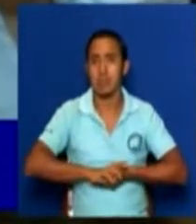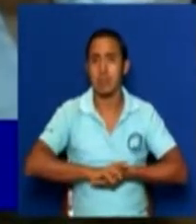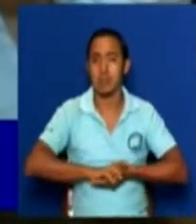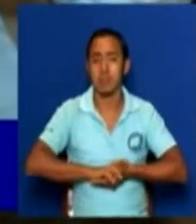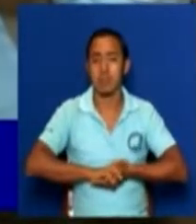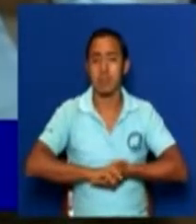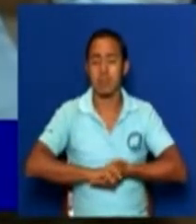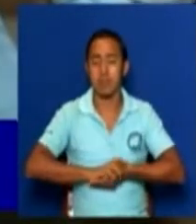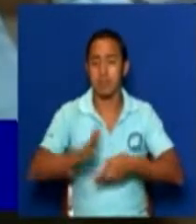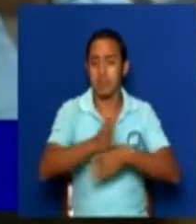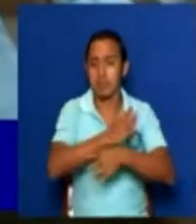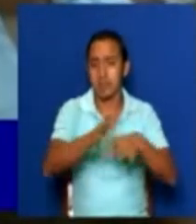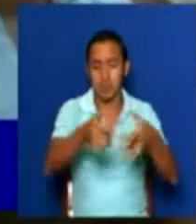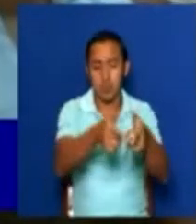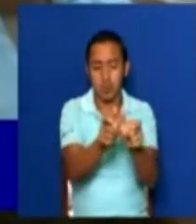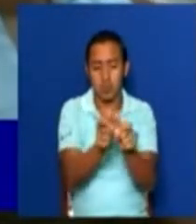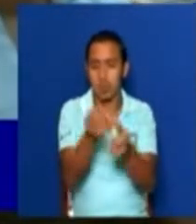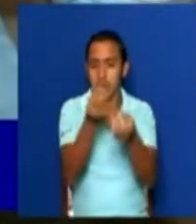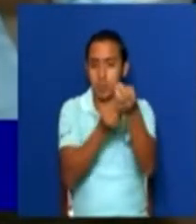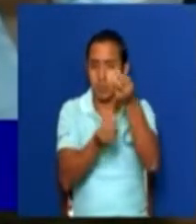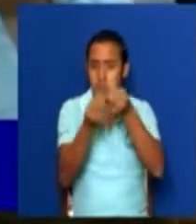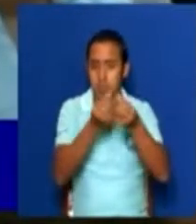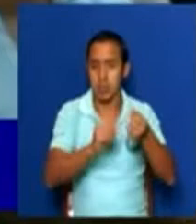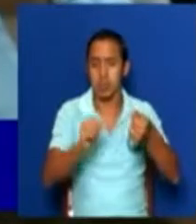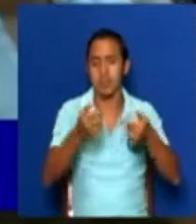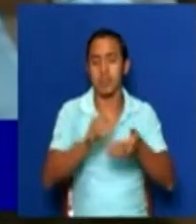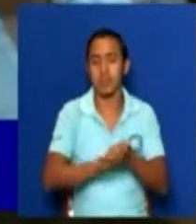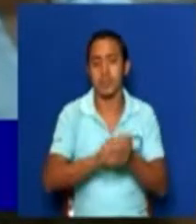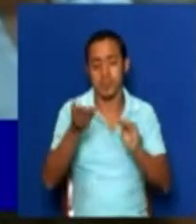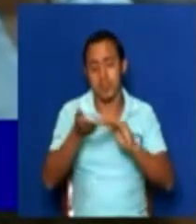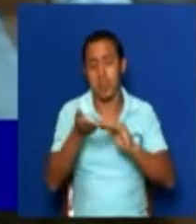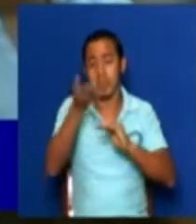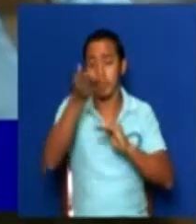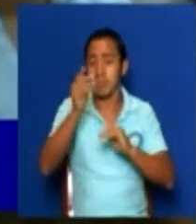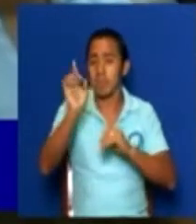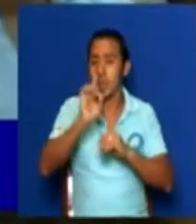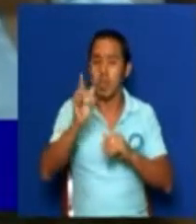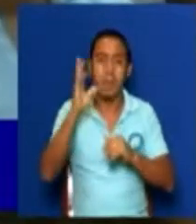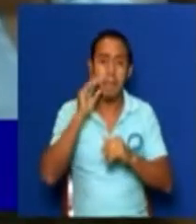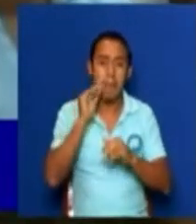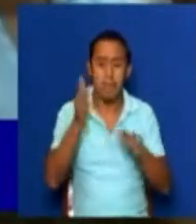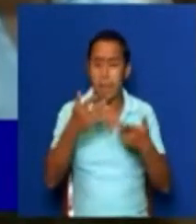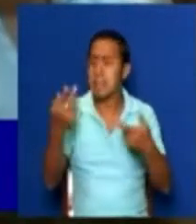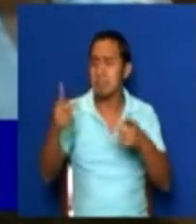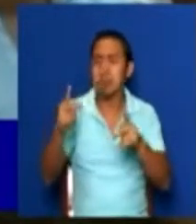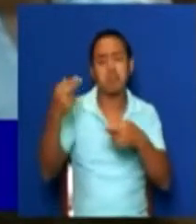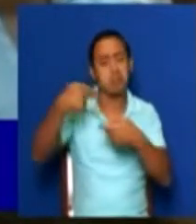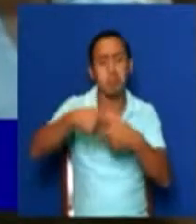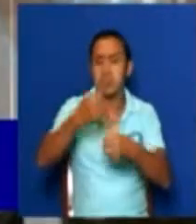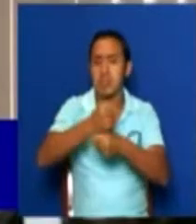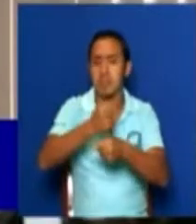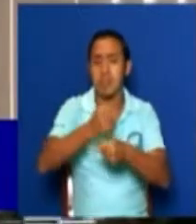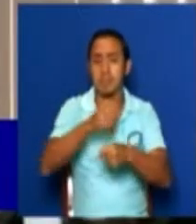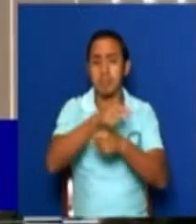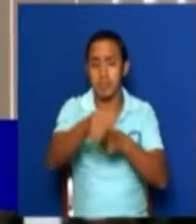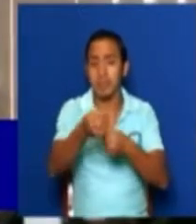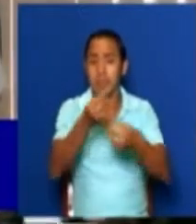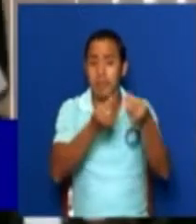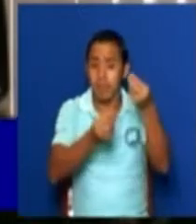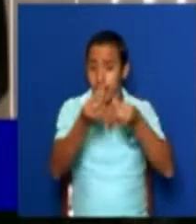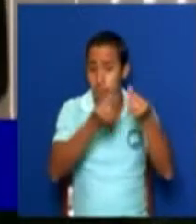Por los sectores económicos, la sobrecalificación se encuentra fundamentalmente en las áreas de la intermediación